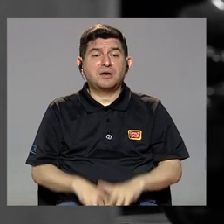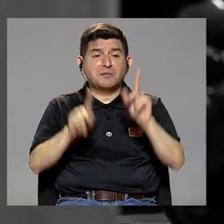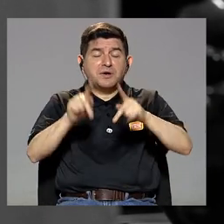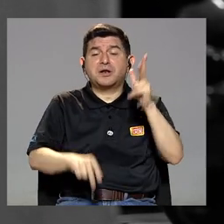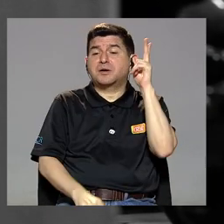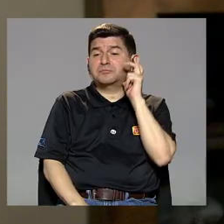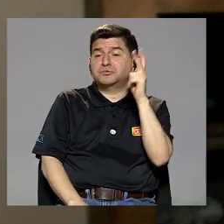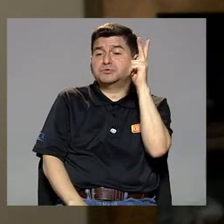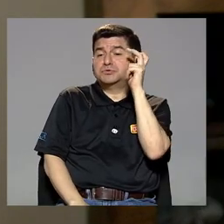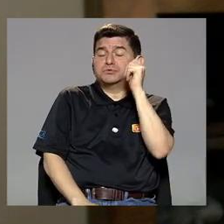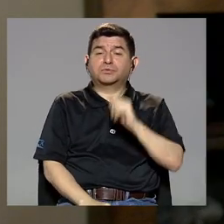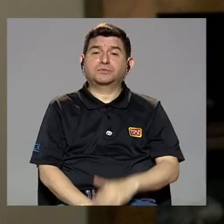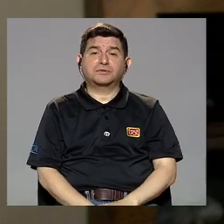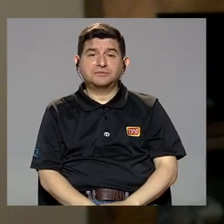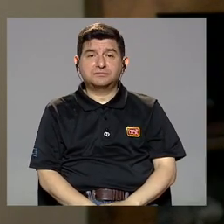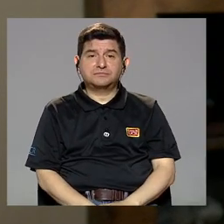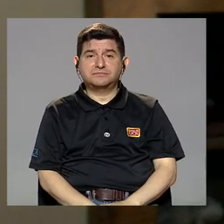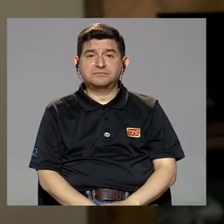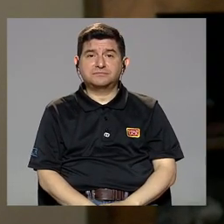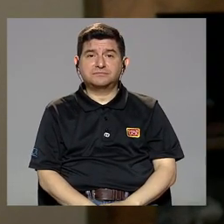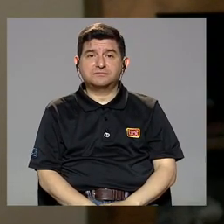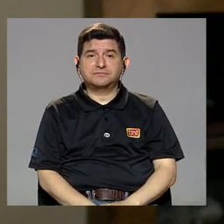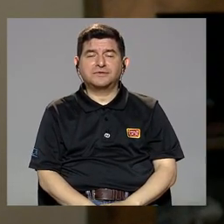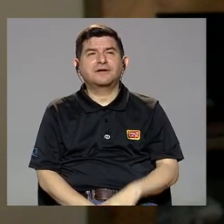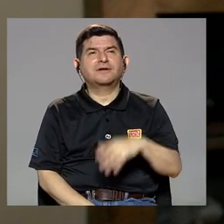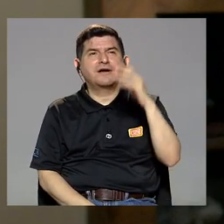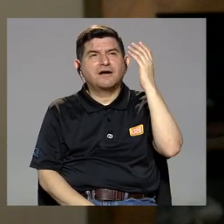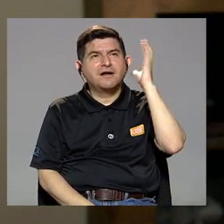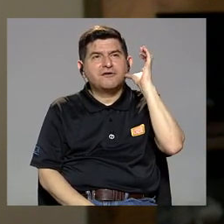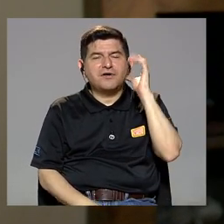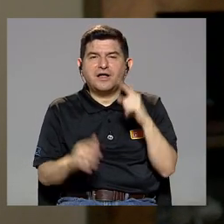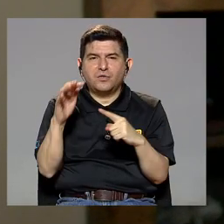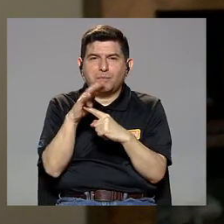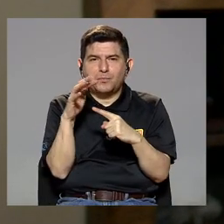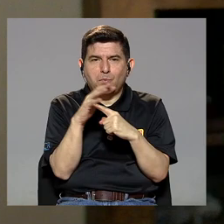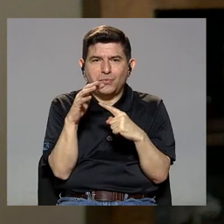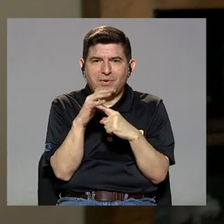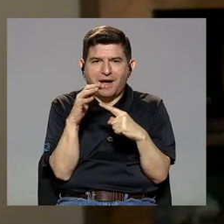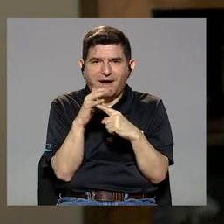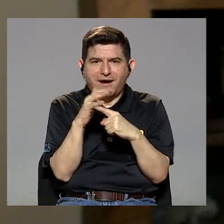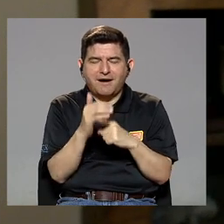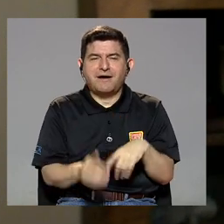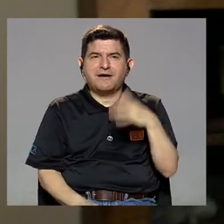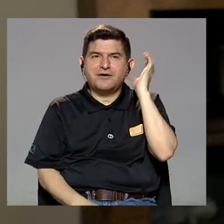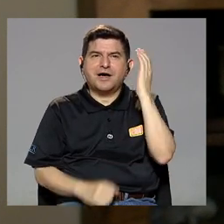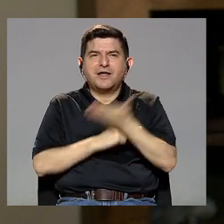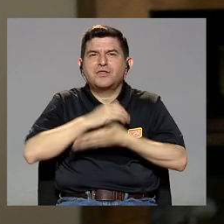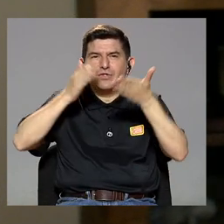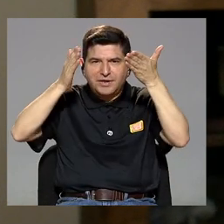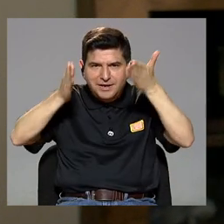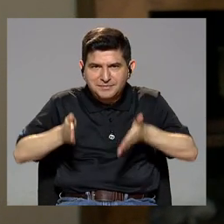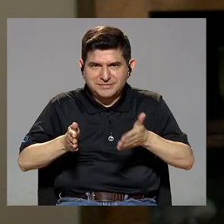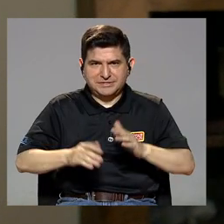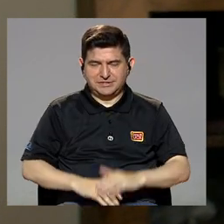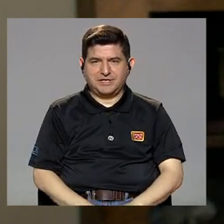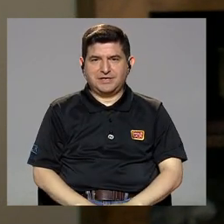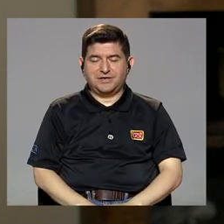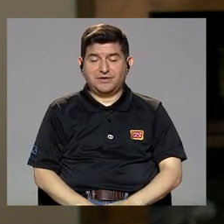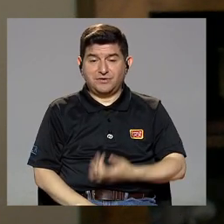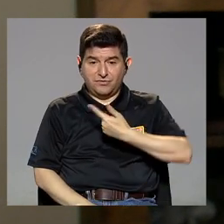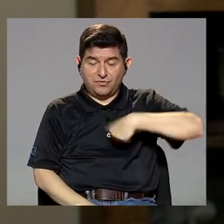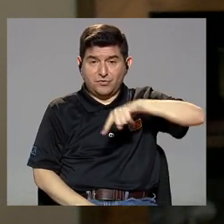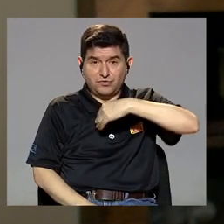es decir en la radio popular la radio del campesino nosotros teníamos